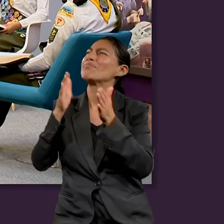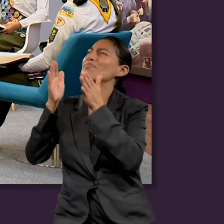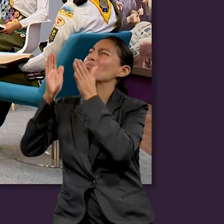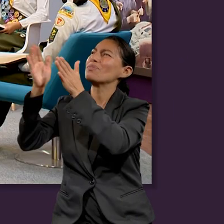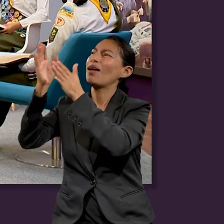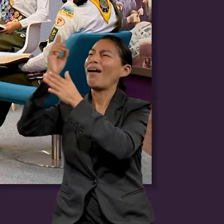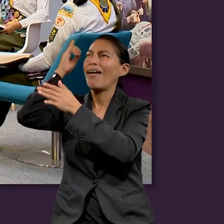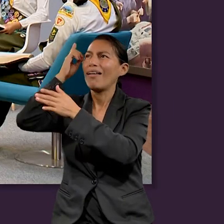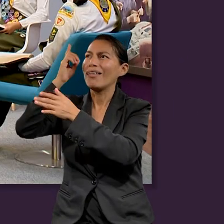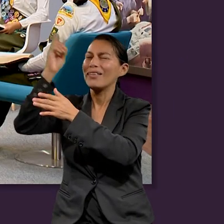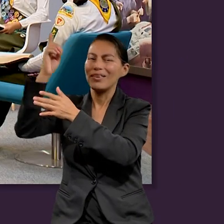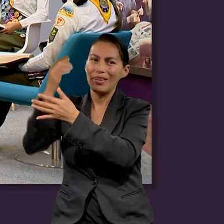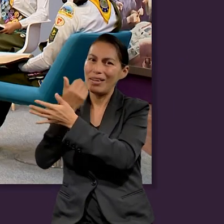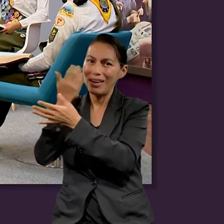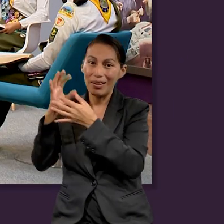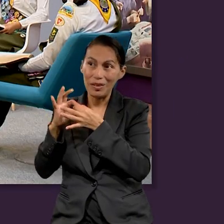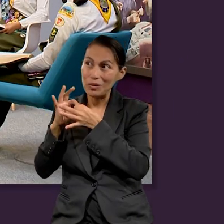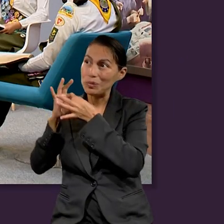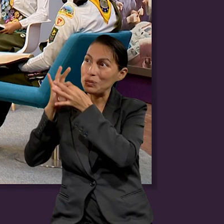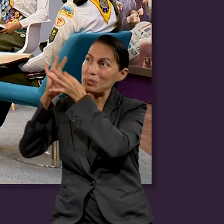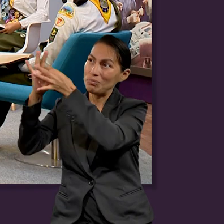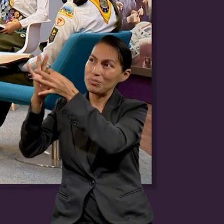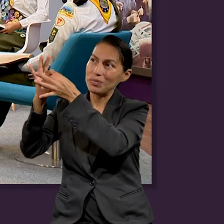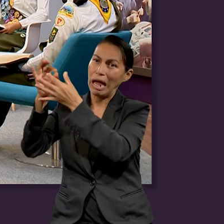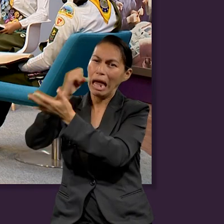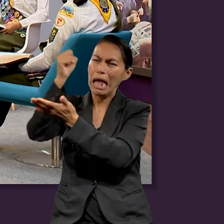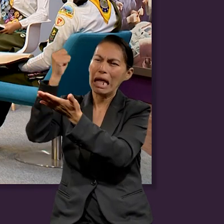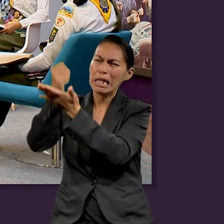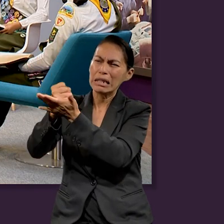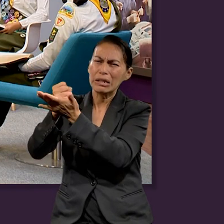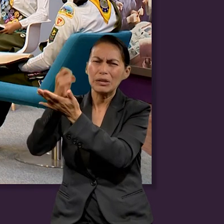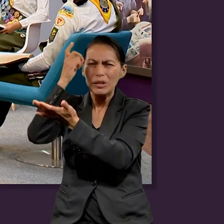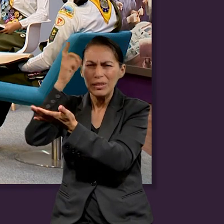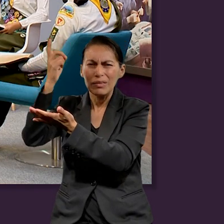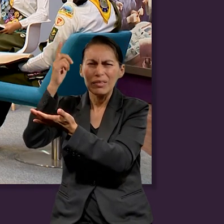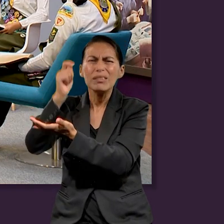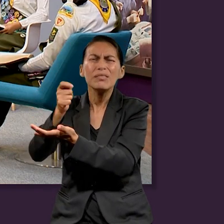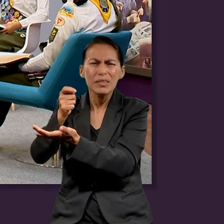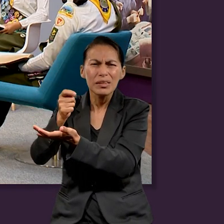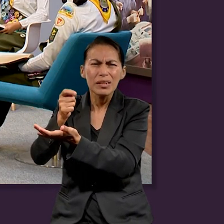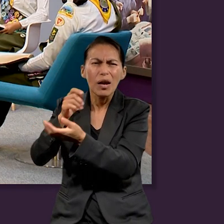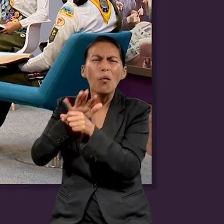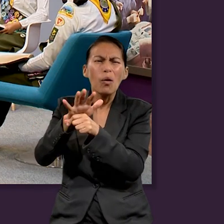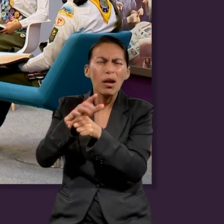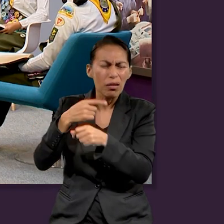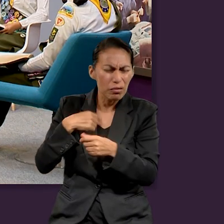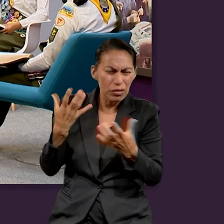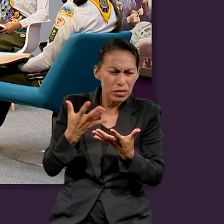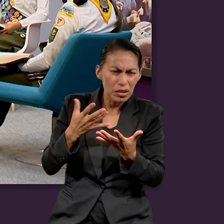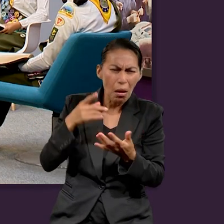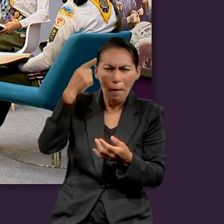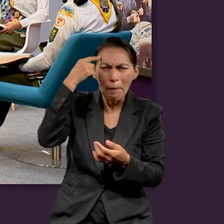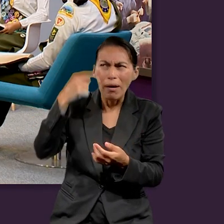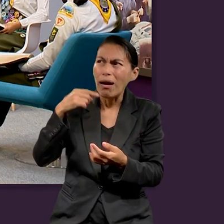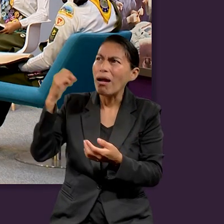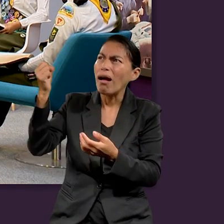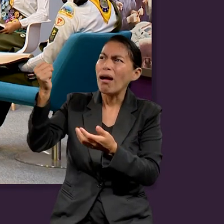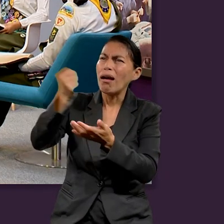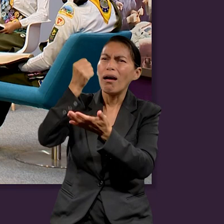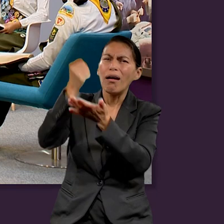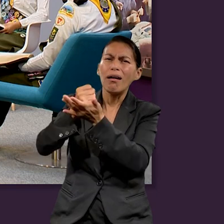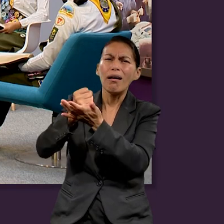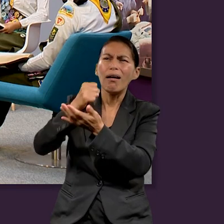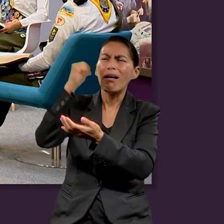y hablen un poco de cómo alcanzar este sello o será que yo puedo hacer algo para alcanzar el sello de